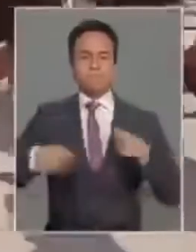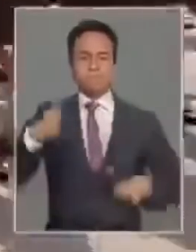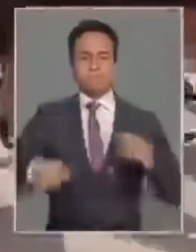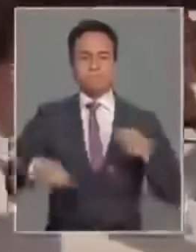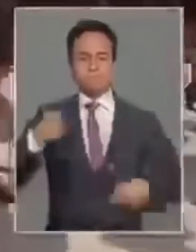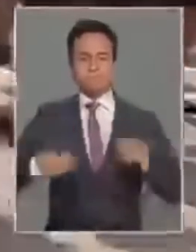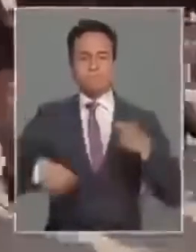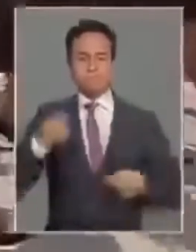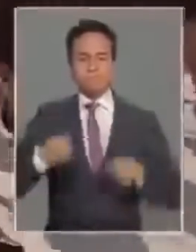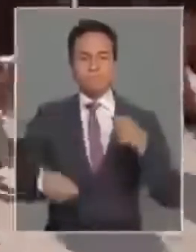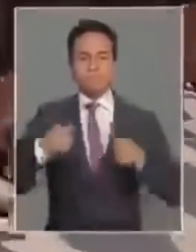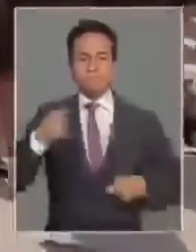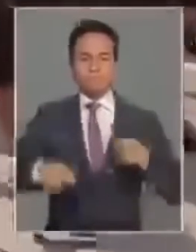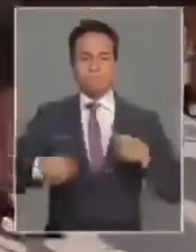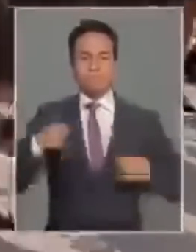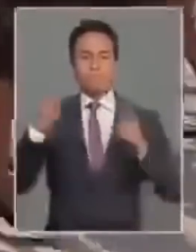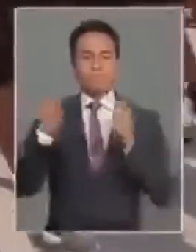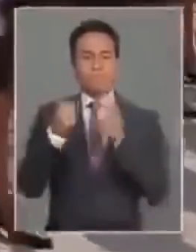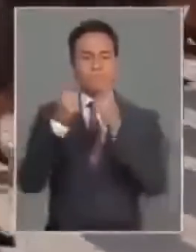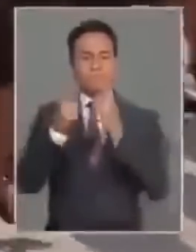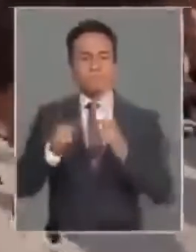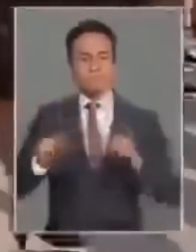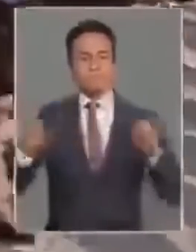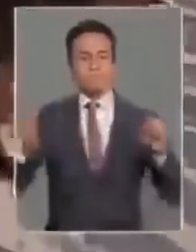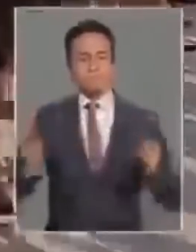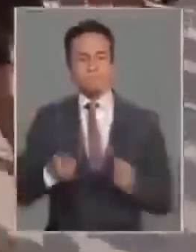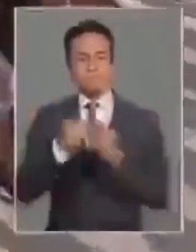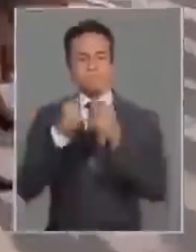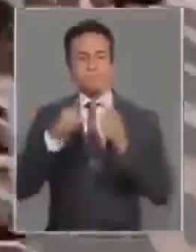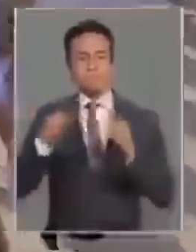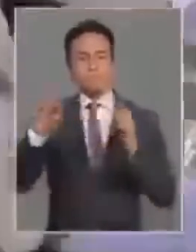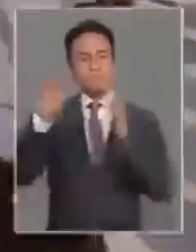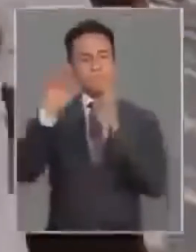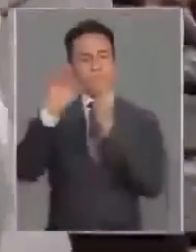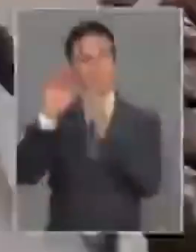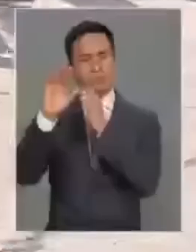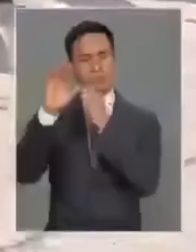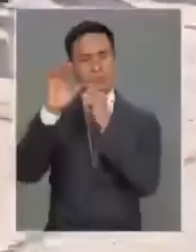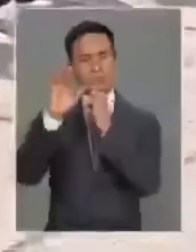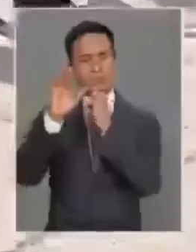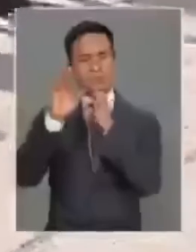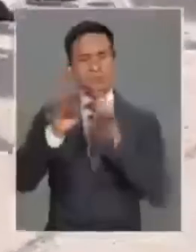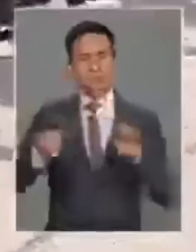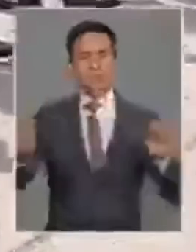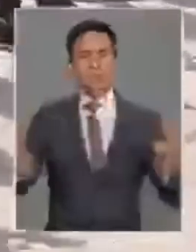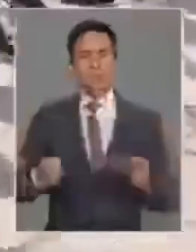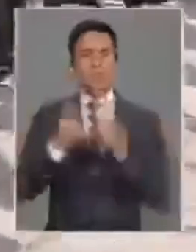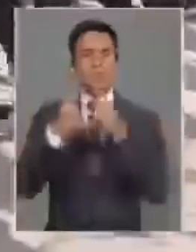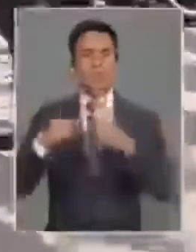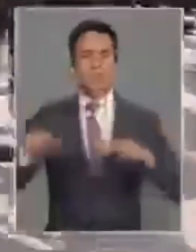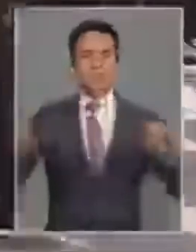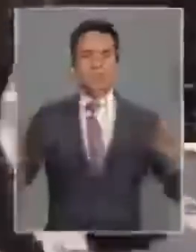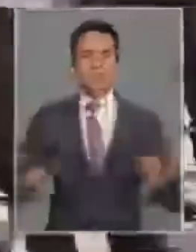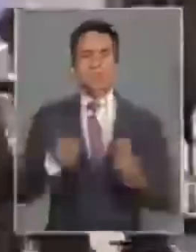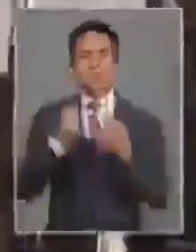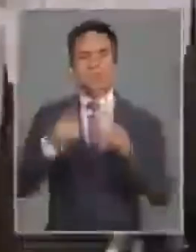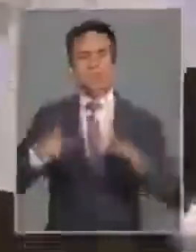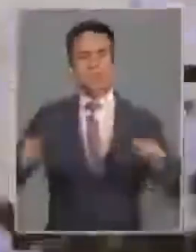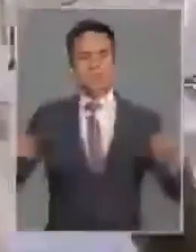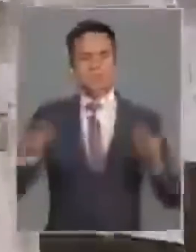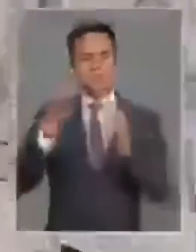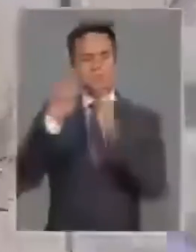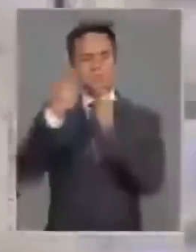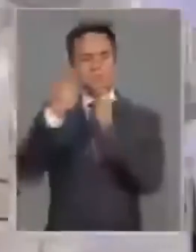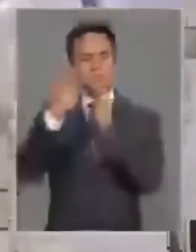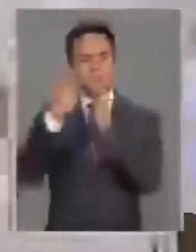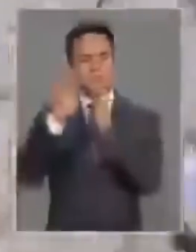que ustedes elijan. Allá van a encontrar Facebook e Instagram. Allá podrán mandar la recomendación muchísimo más directa. También podrán compartirnos